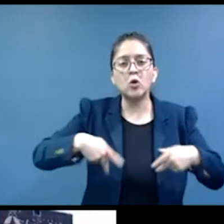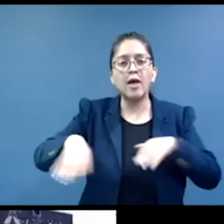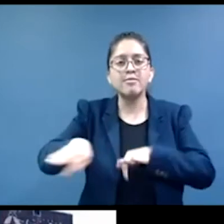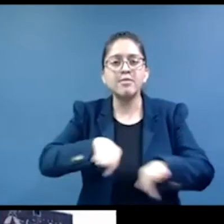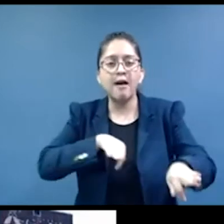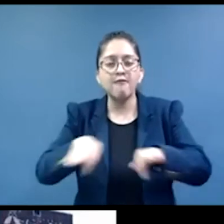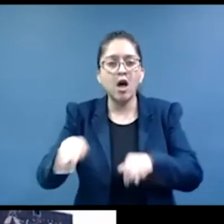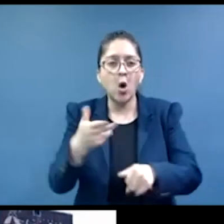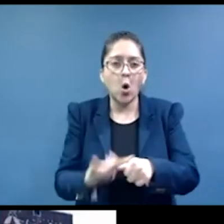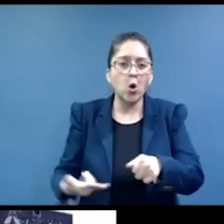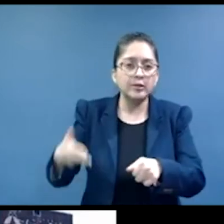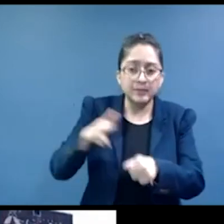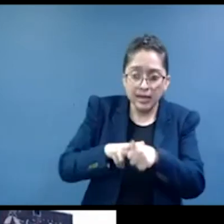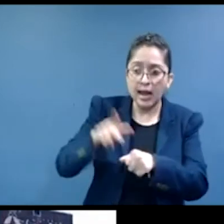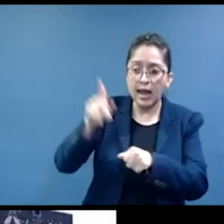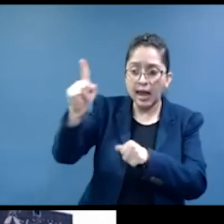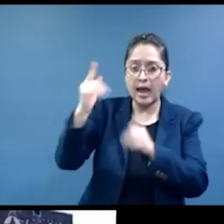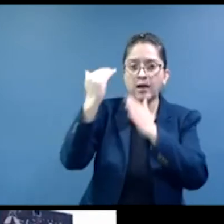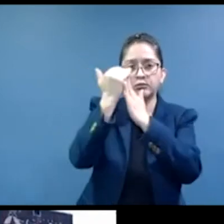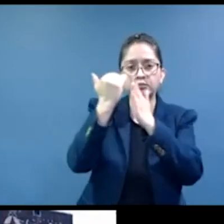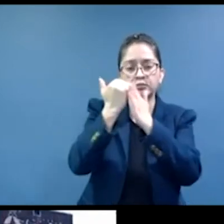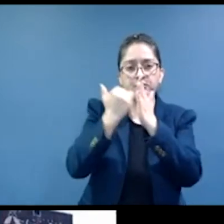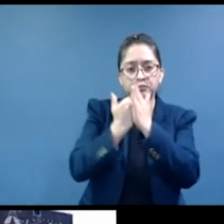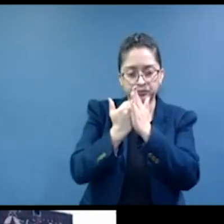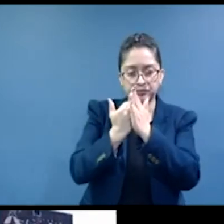la creación de criterios internos.